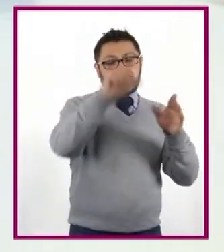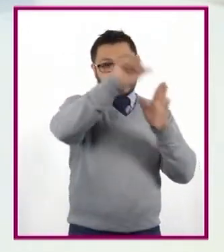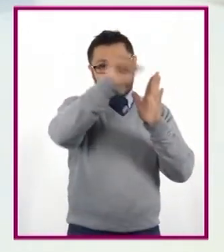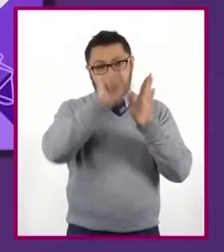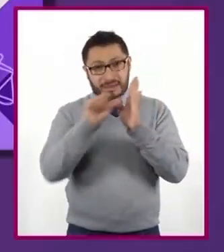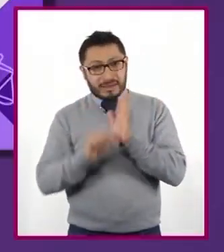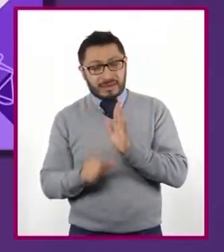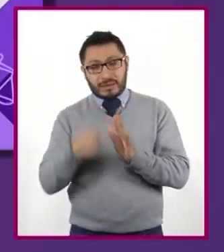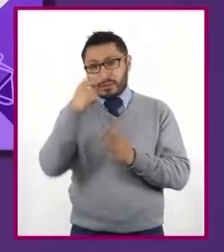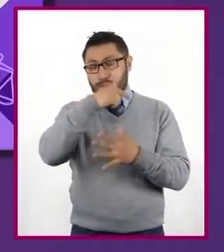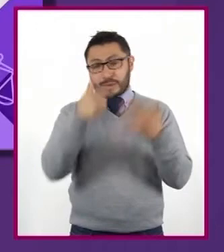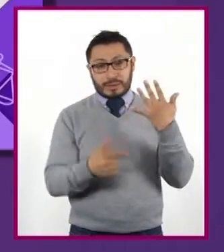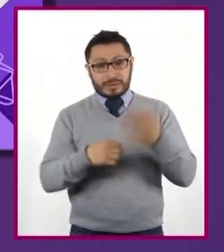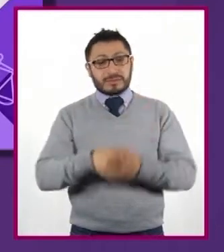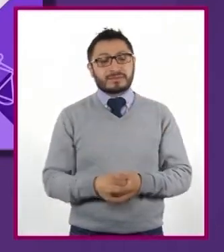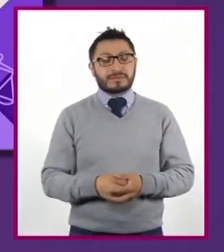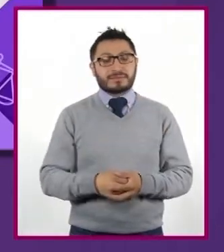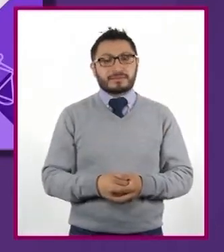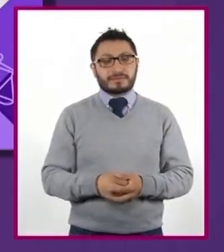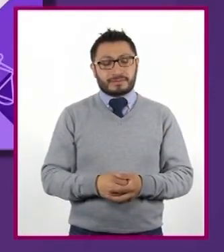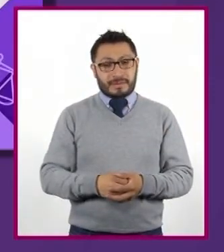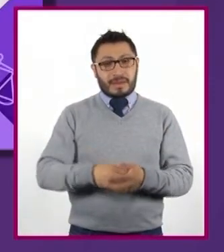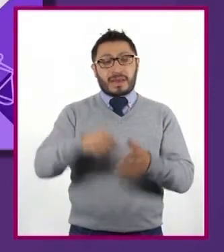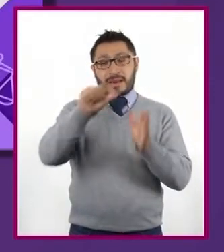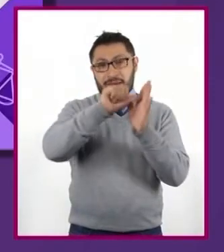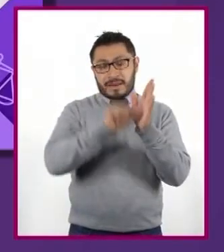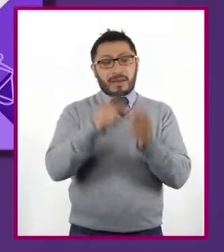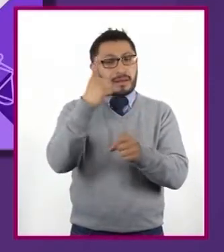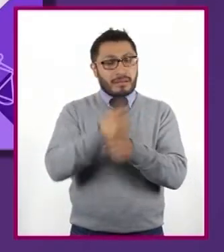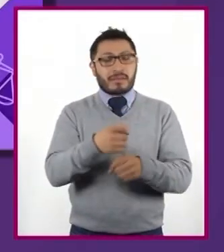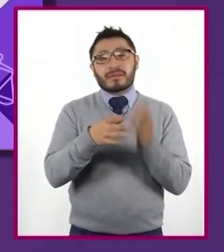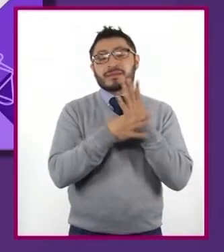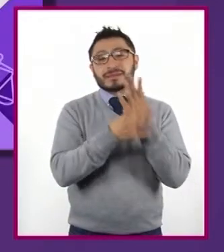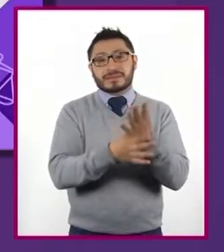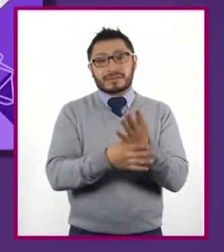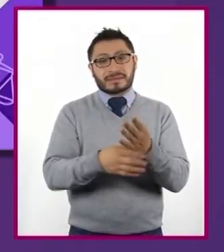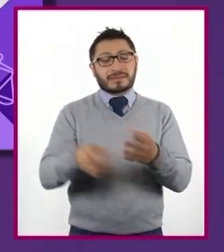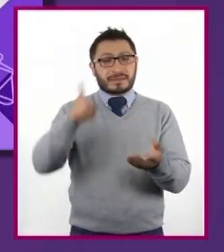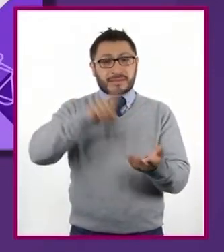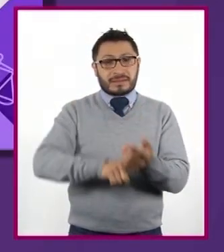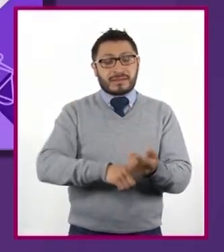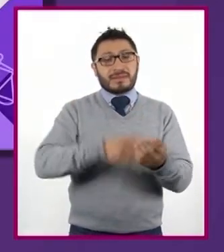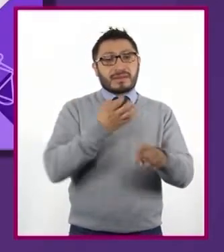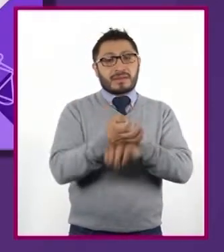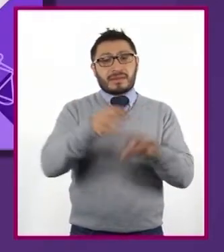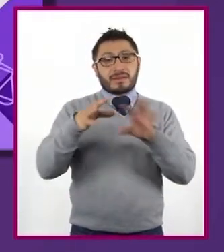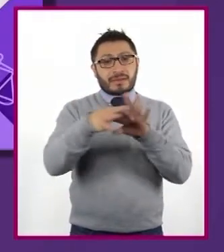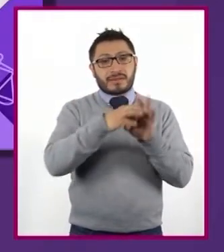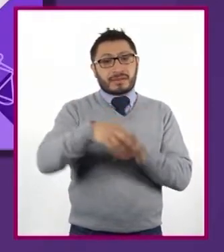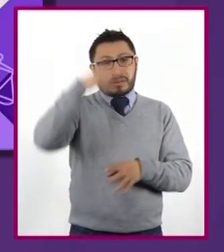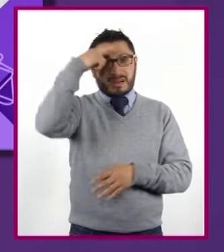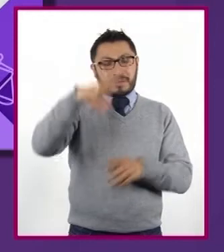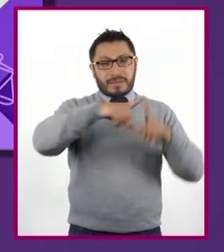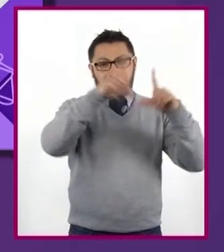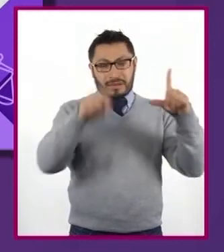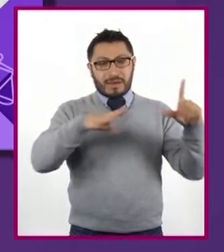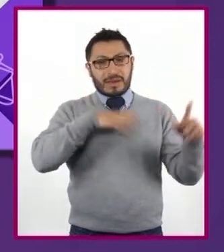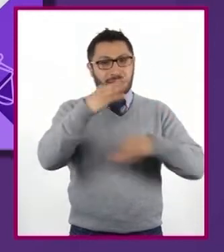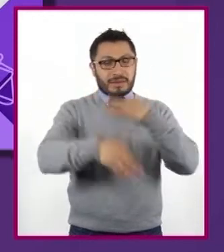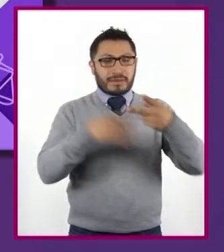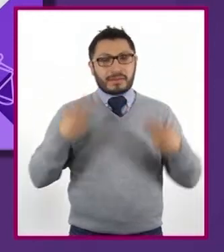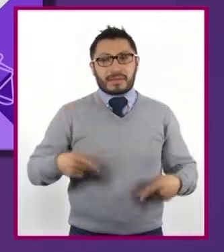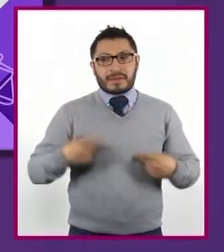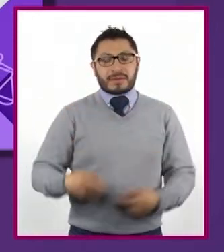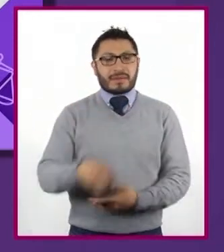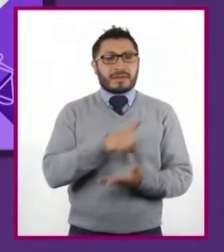artículos. En su artículo primero dice: en los Estados Unidos Mexicanos, todas las personas gozarán